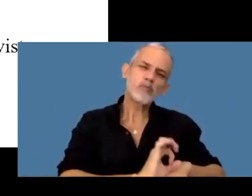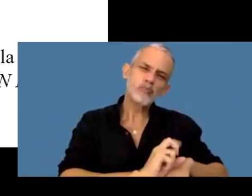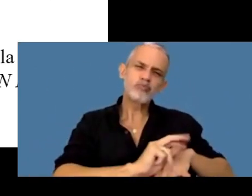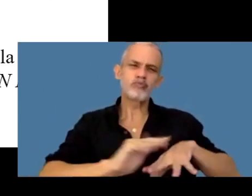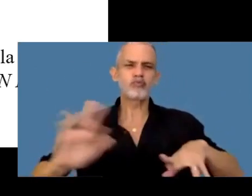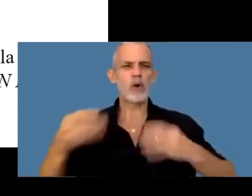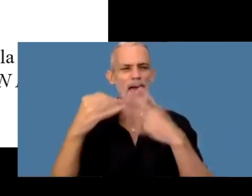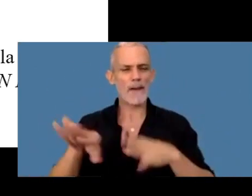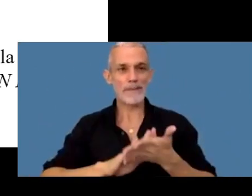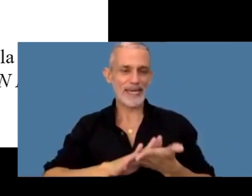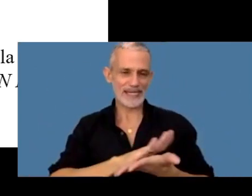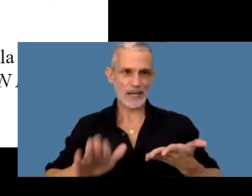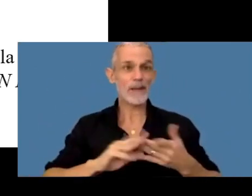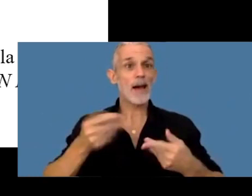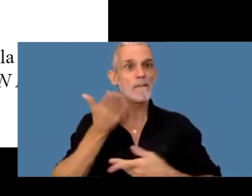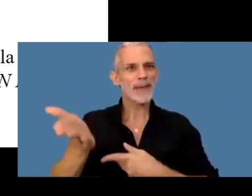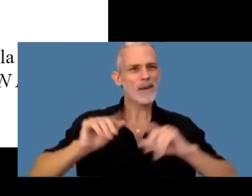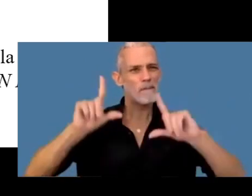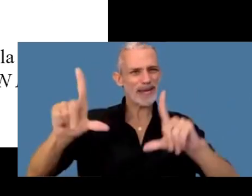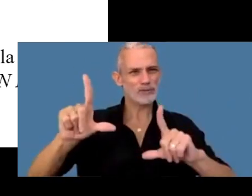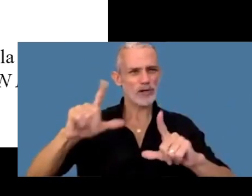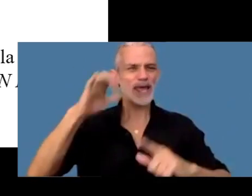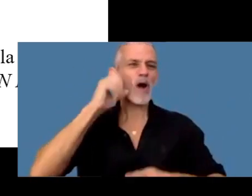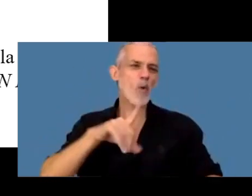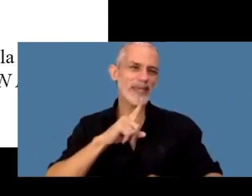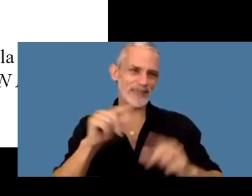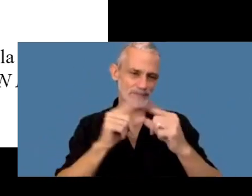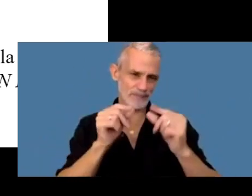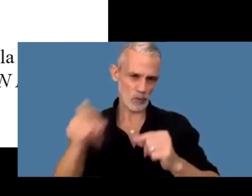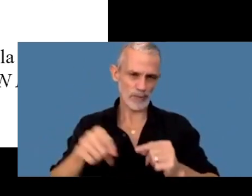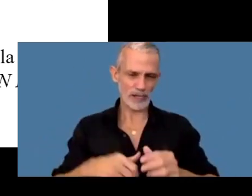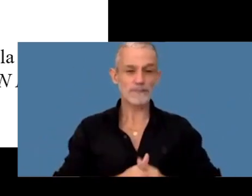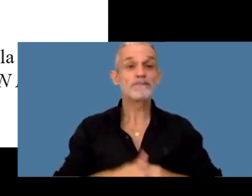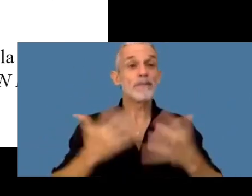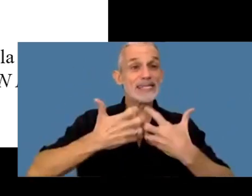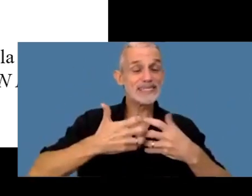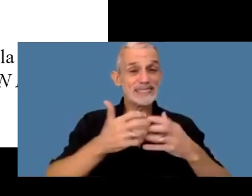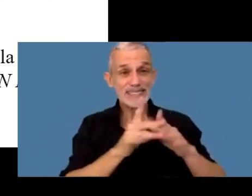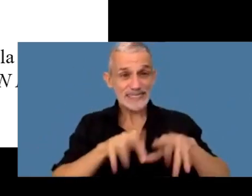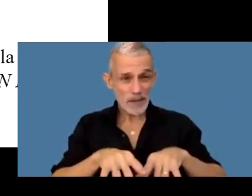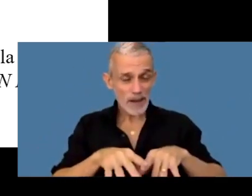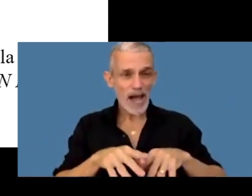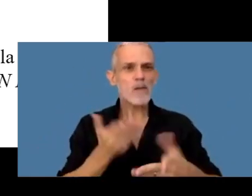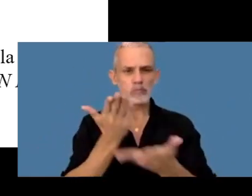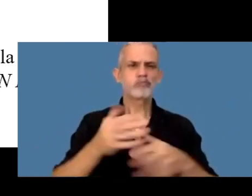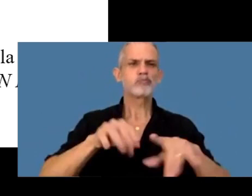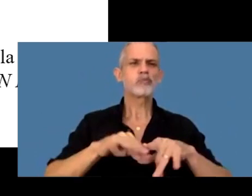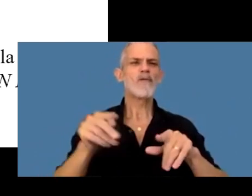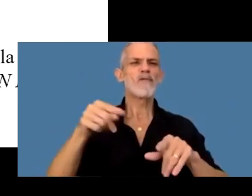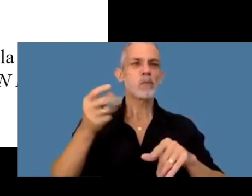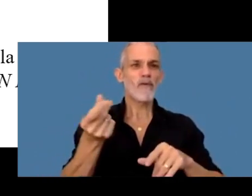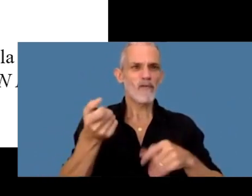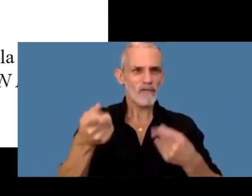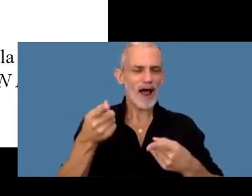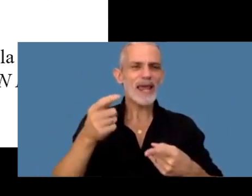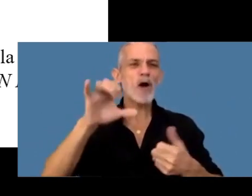la personería de una persona jurídica. El sistema plantea que validará tanto la quit, quil